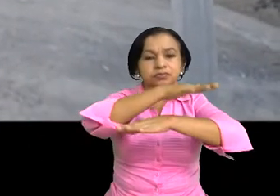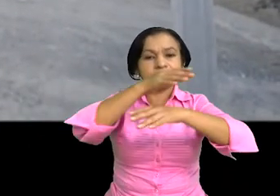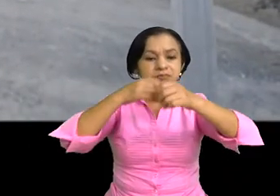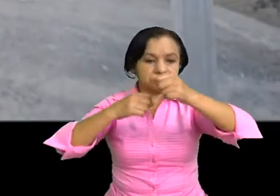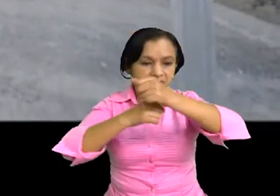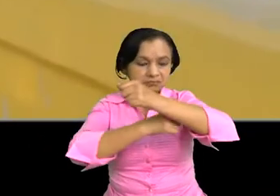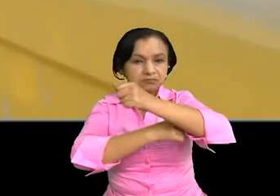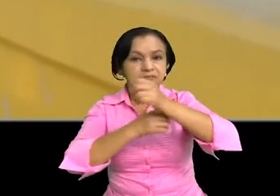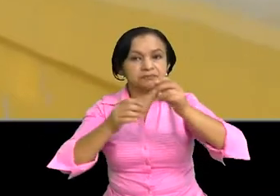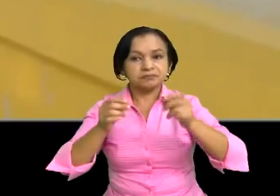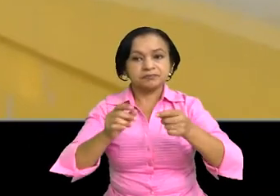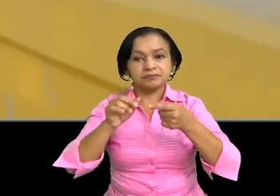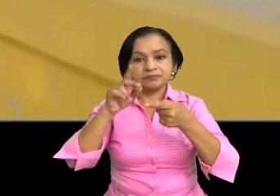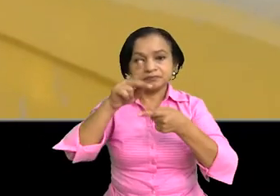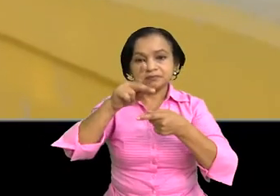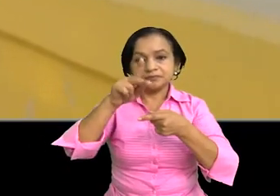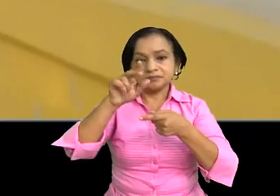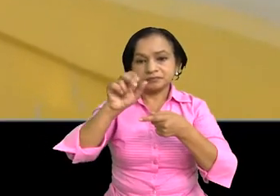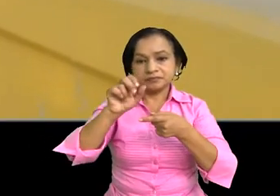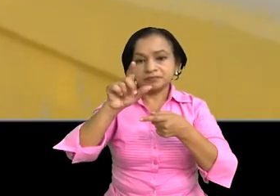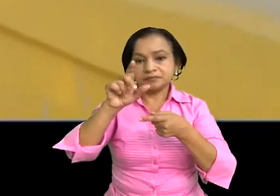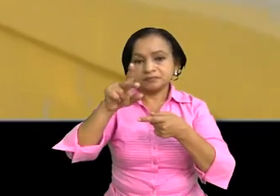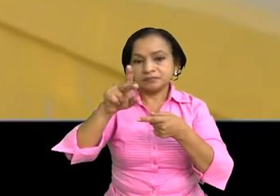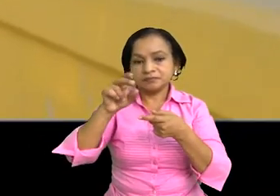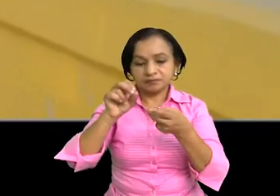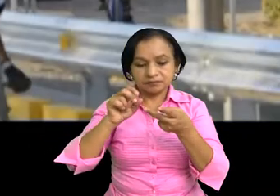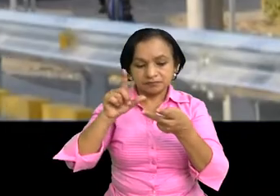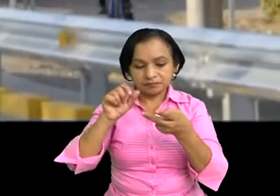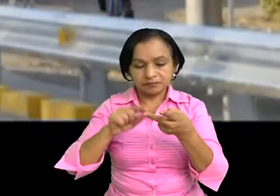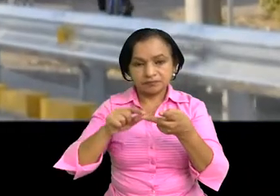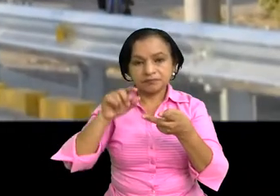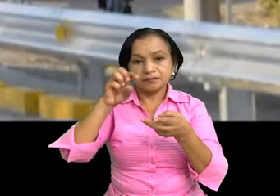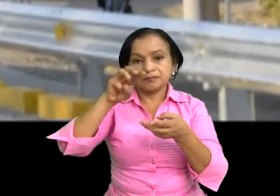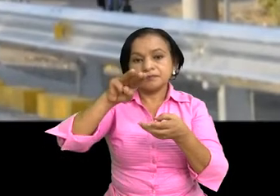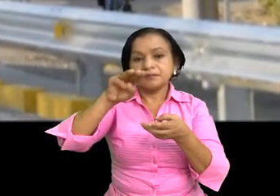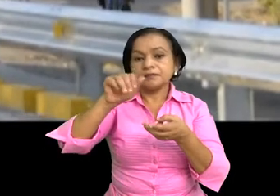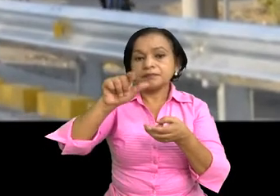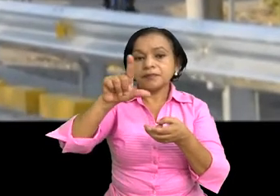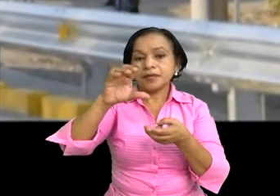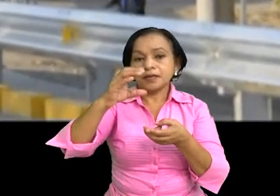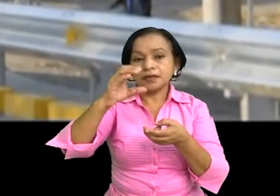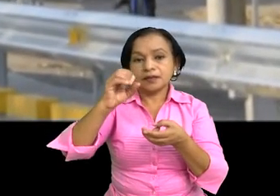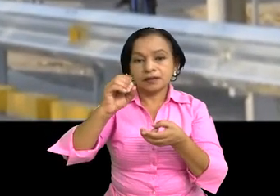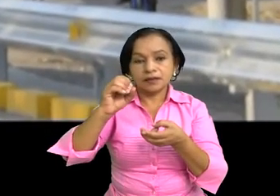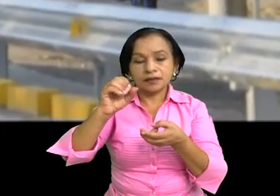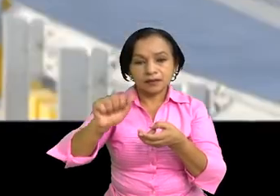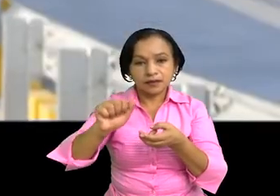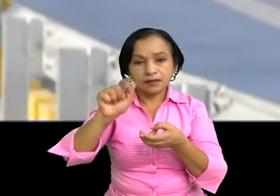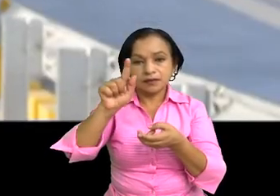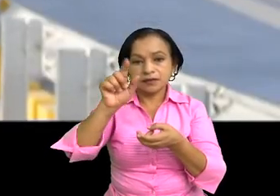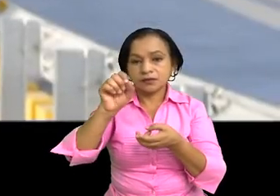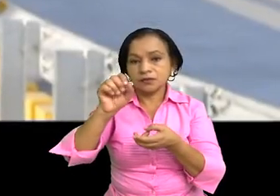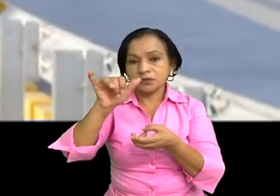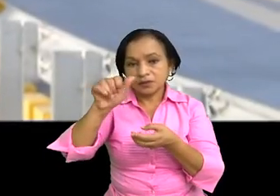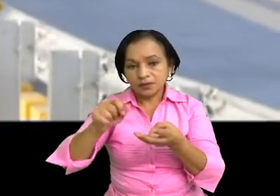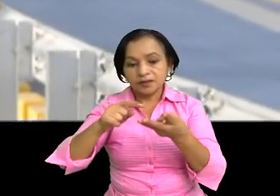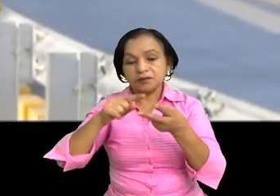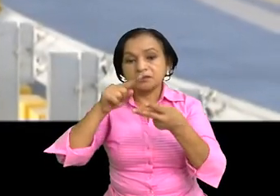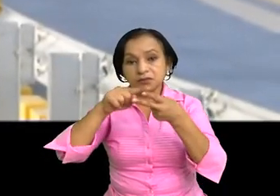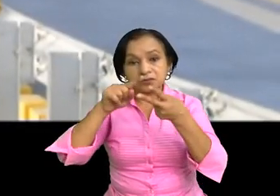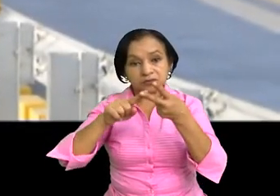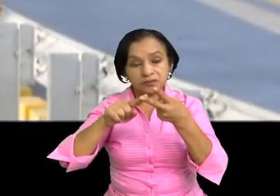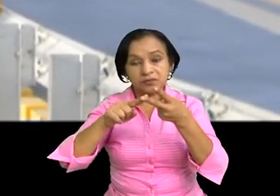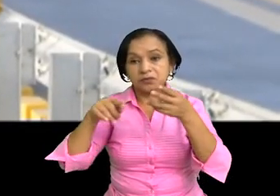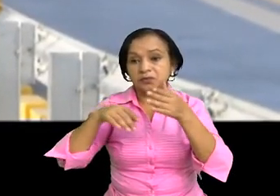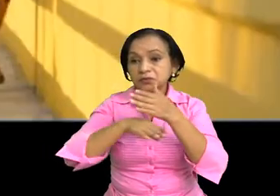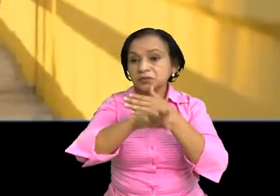puentes ahí, el puente Panaloya y el puente Malacatoya. Tenemos toda la zona adoquinada, tenemos la conectividad. Tenemos la